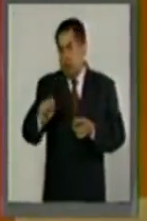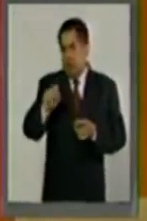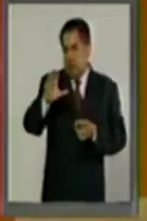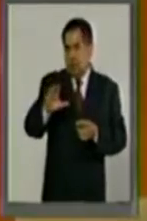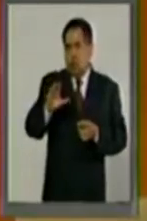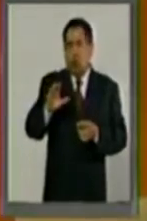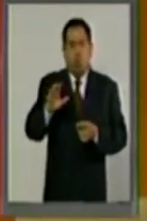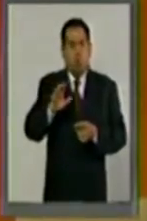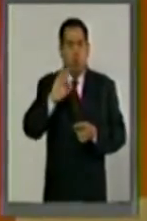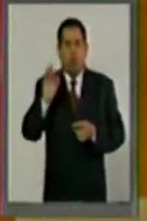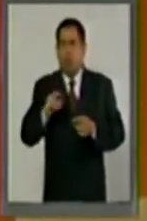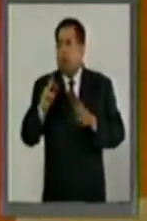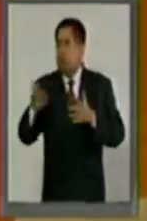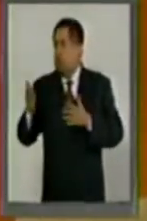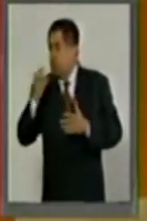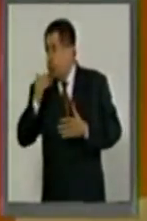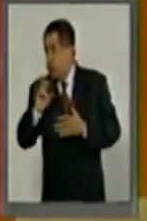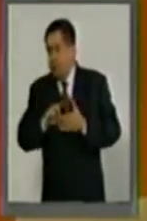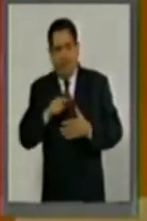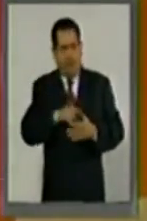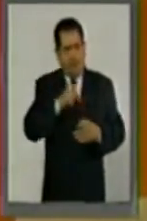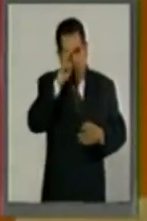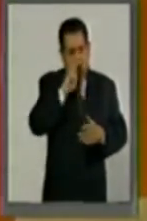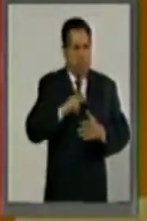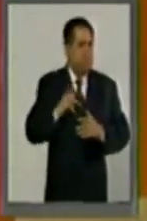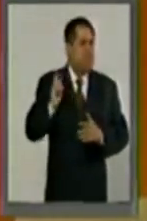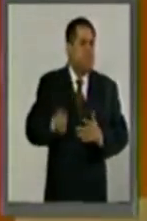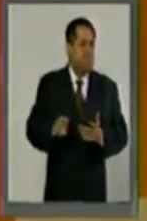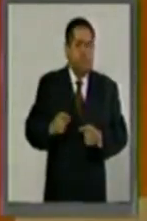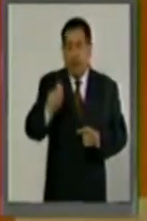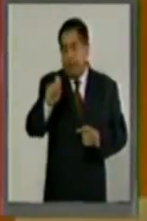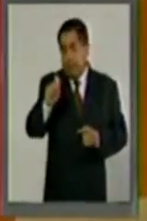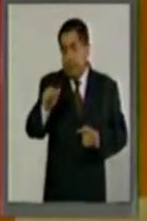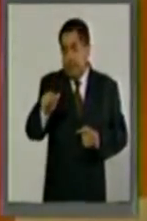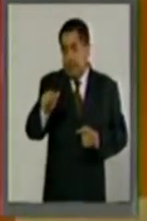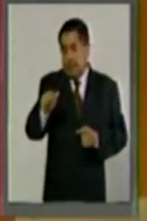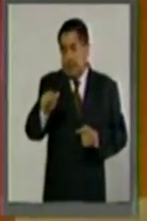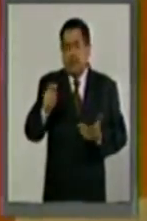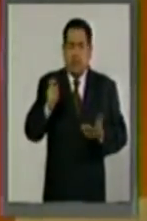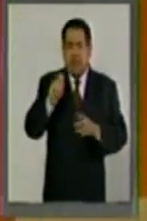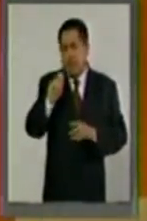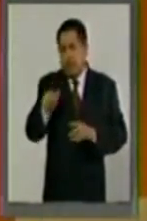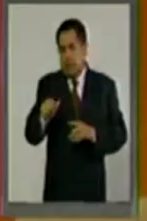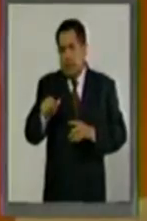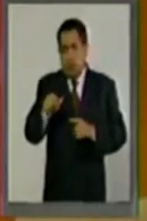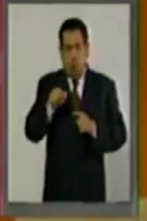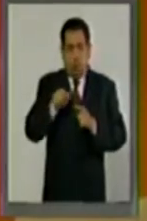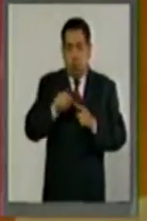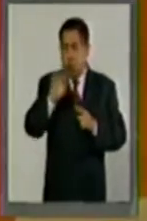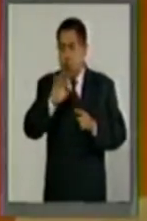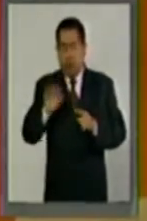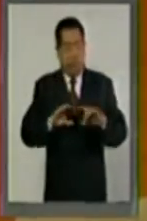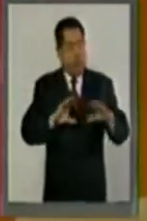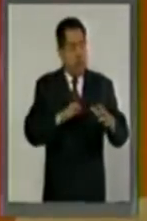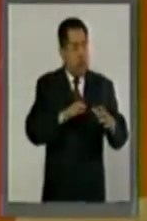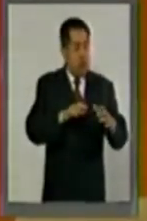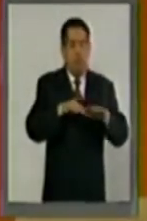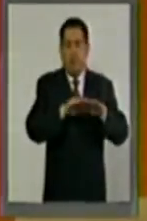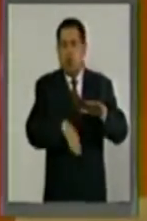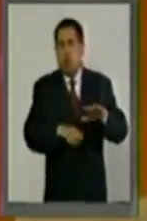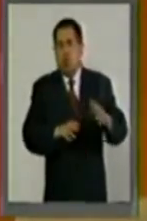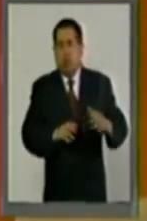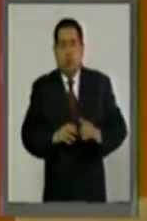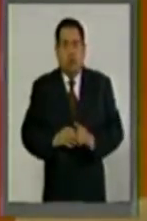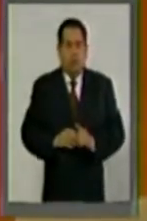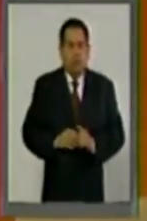65% de la población sin discapacidad. Es decir, que 26 puntos porcentuales es menor,